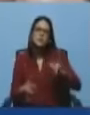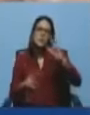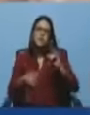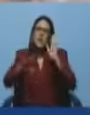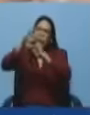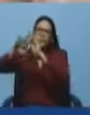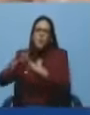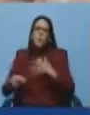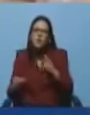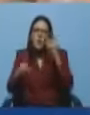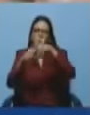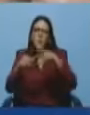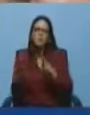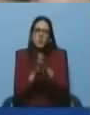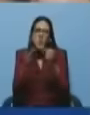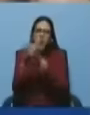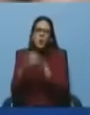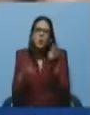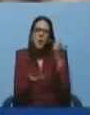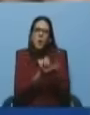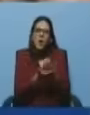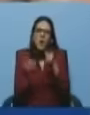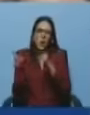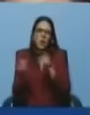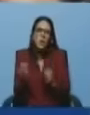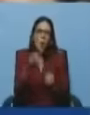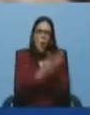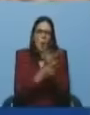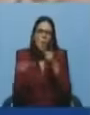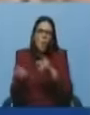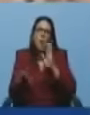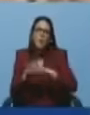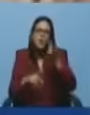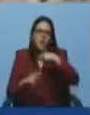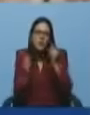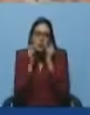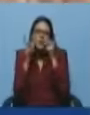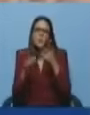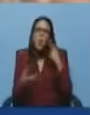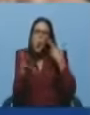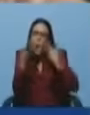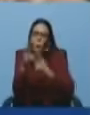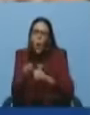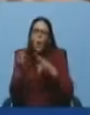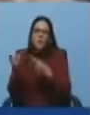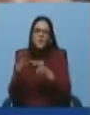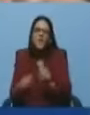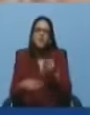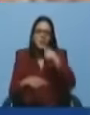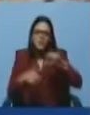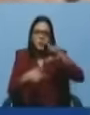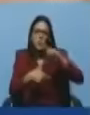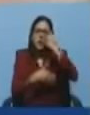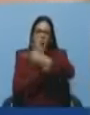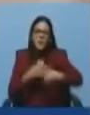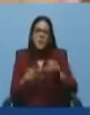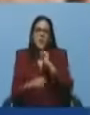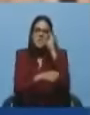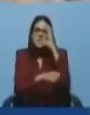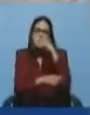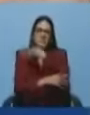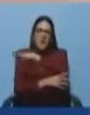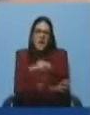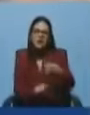de formar parte de este bloque de economías emergentes porque despertó la confianza de América Latina y el Caribe. Hasta ahora